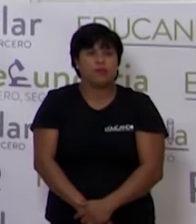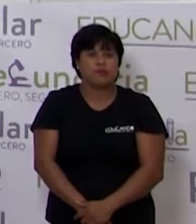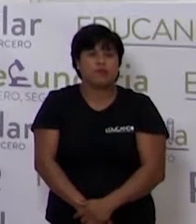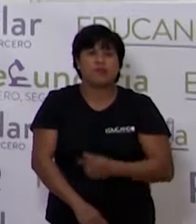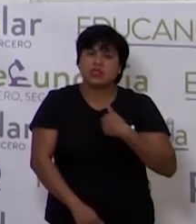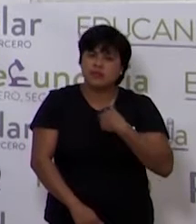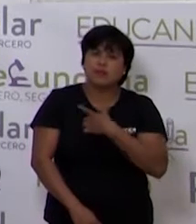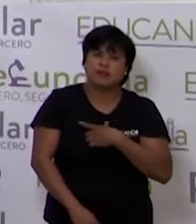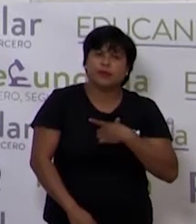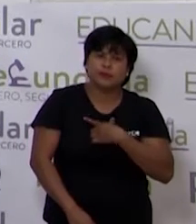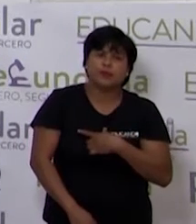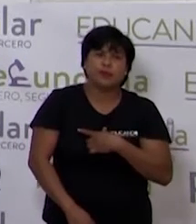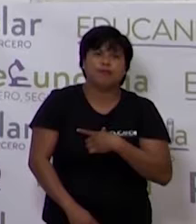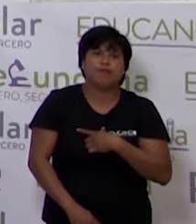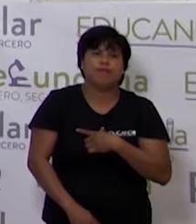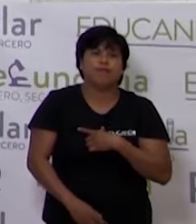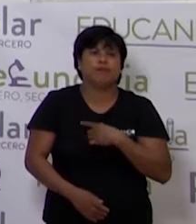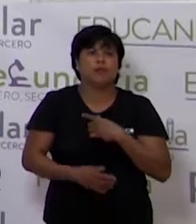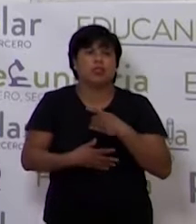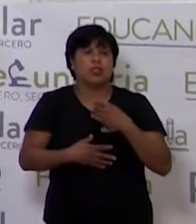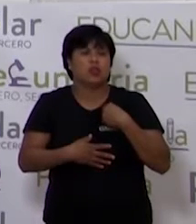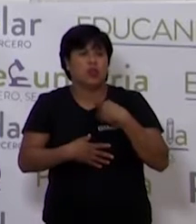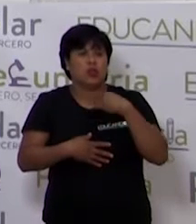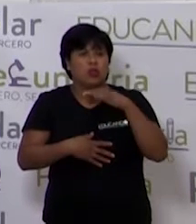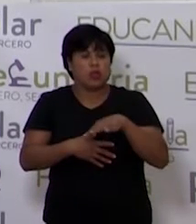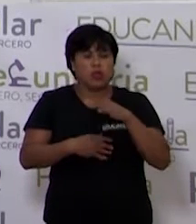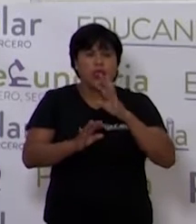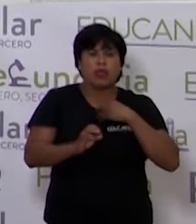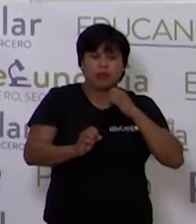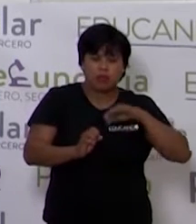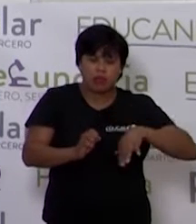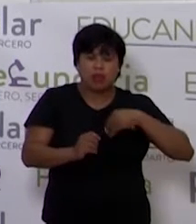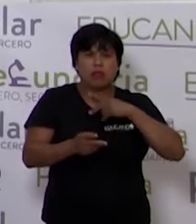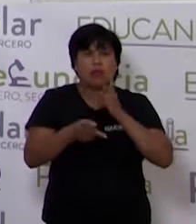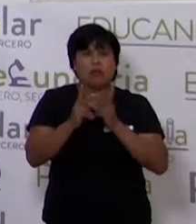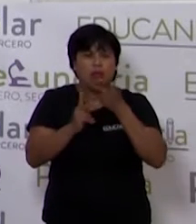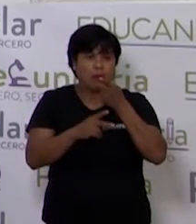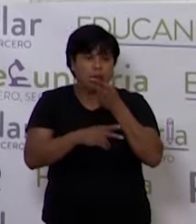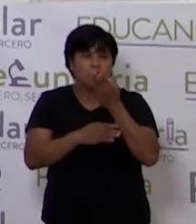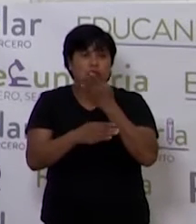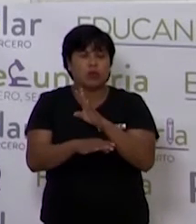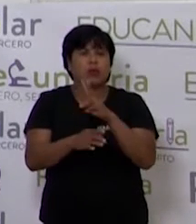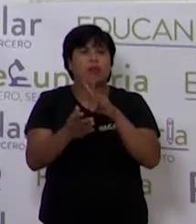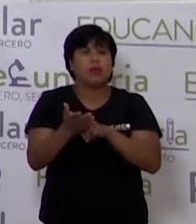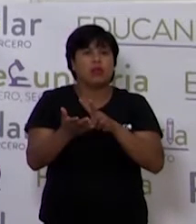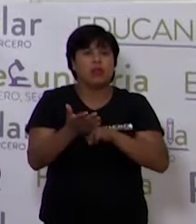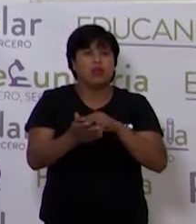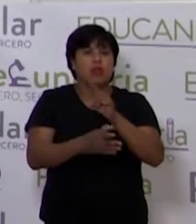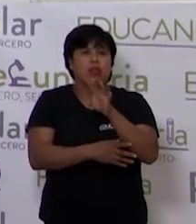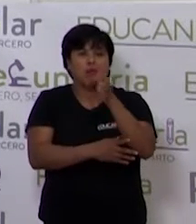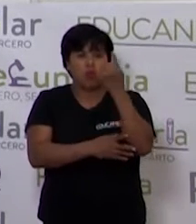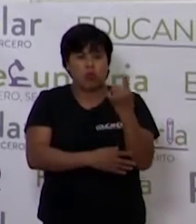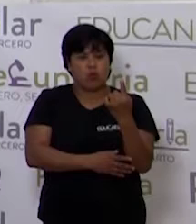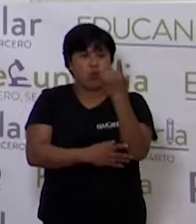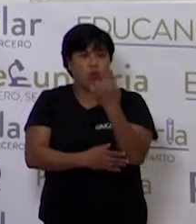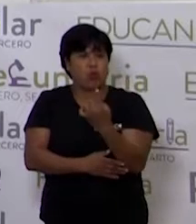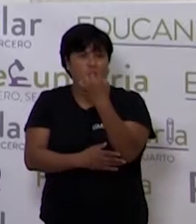Me gustaría a mí darle valores de 1 en